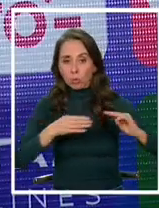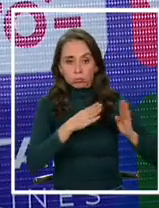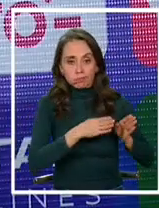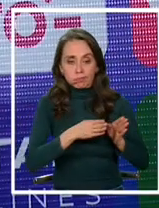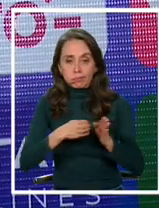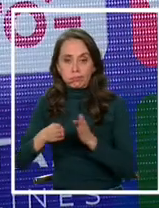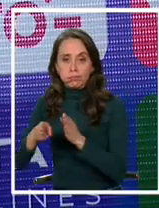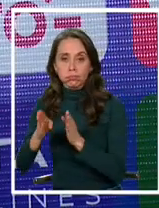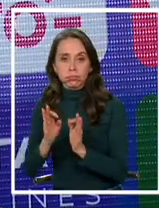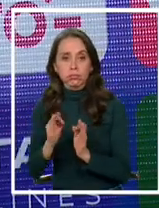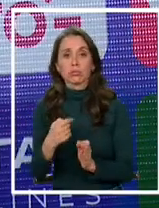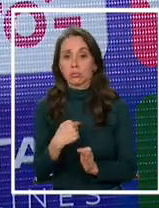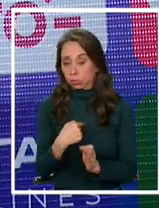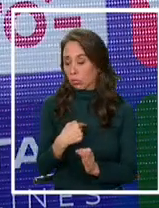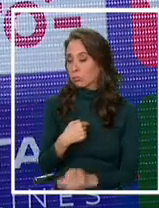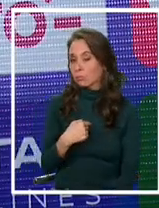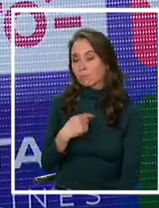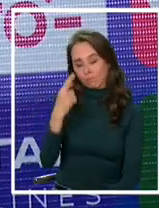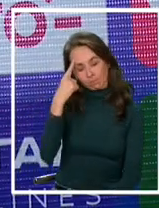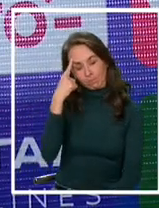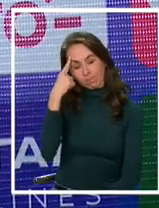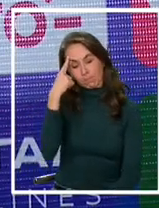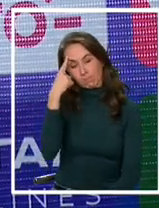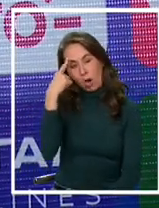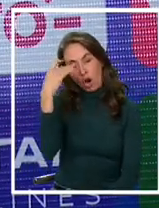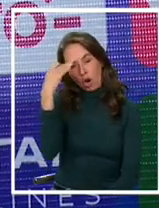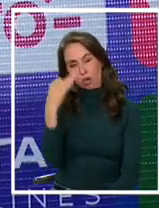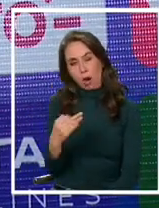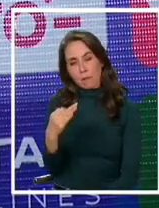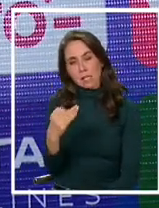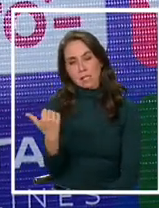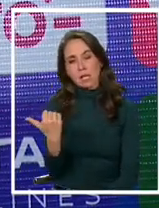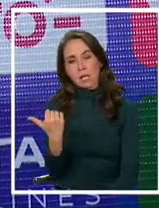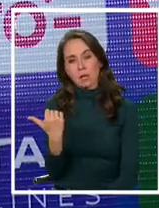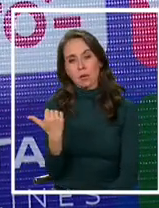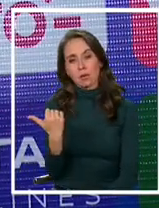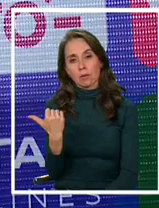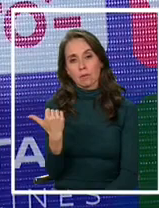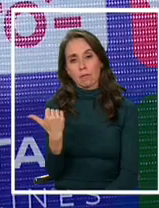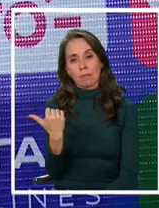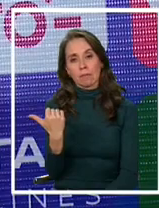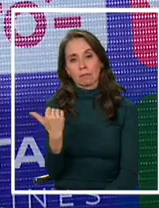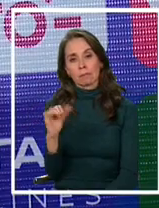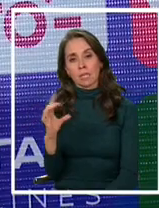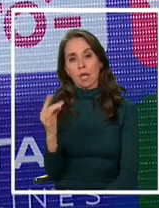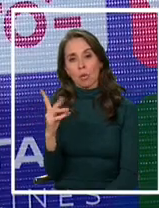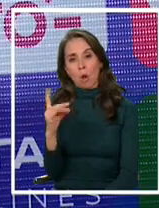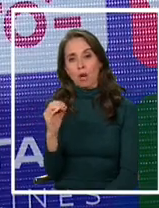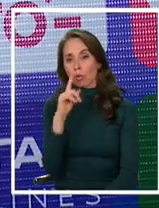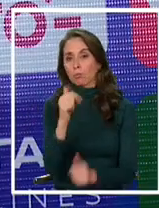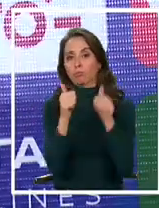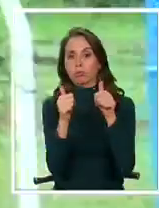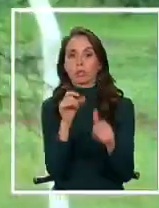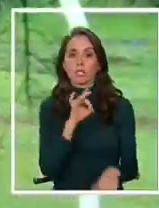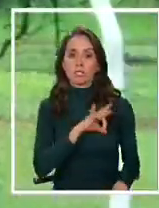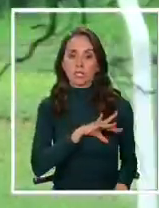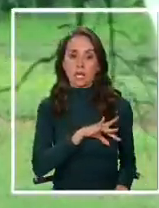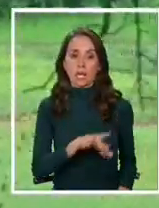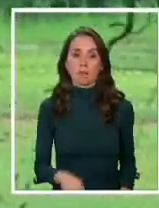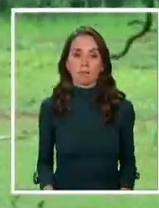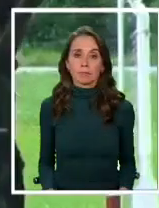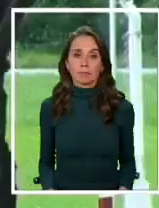metódico y yo estoy absolutamente convencido de que Eduardo será exitoso